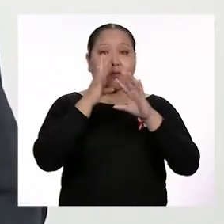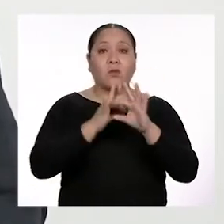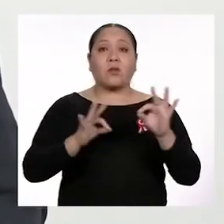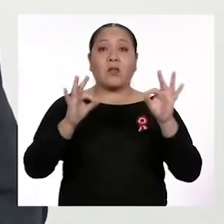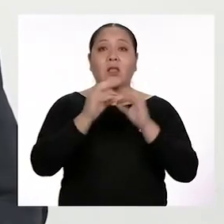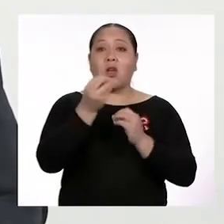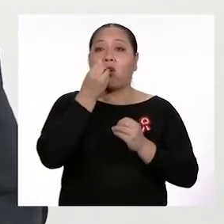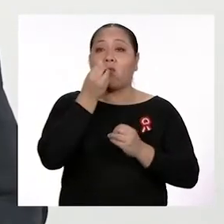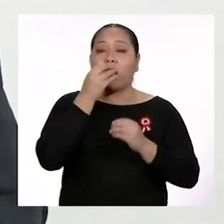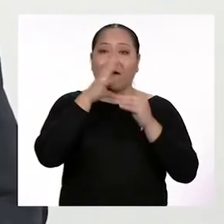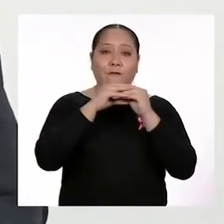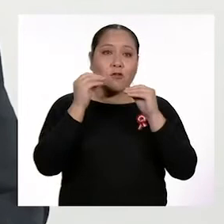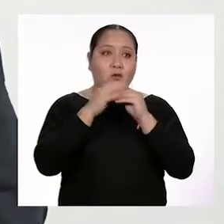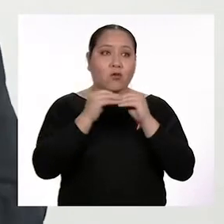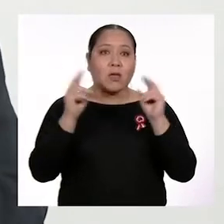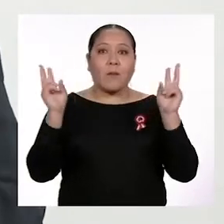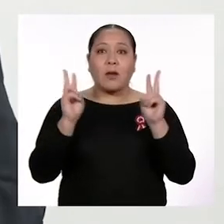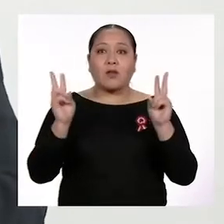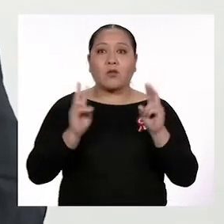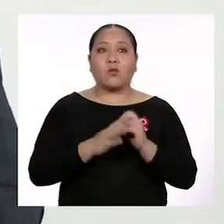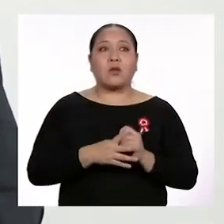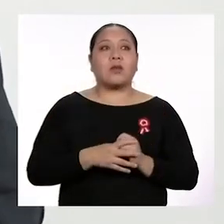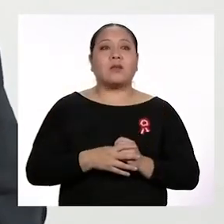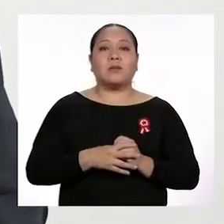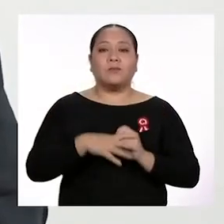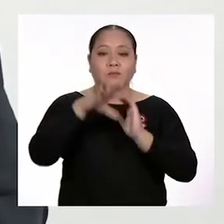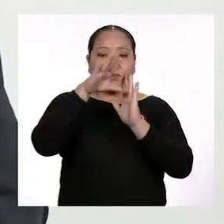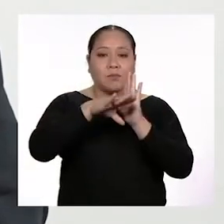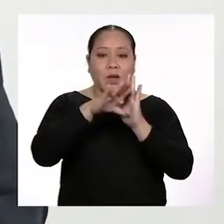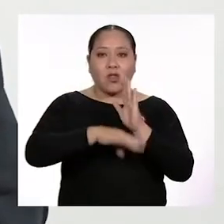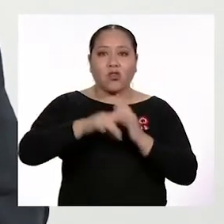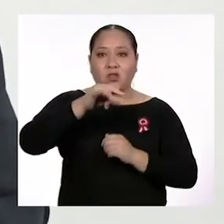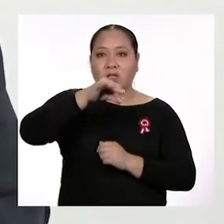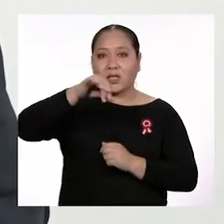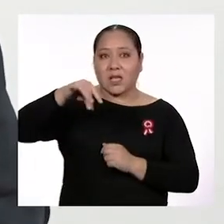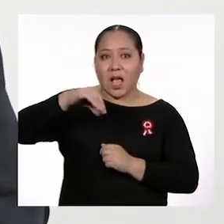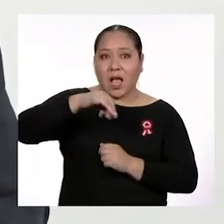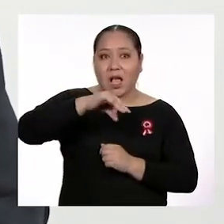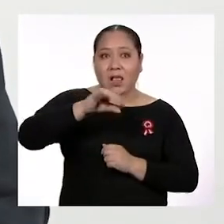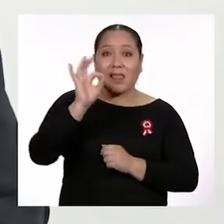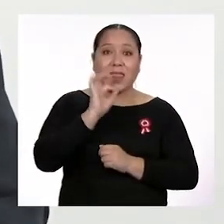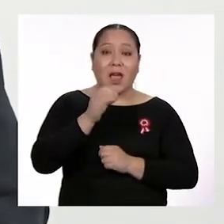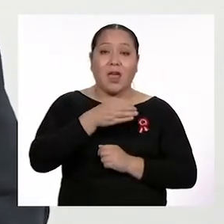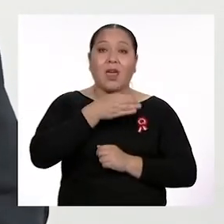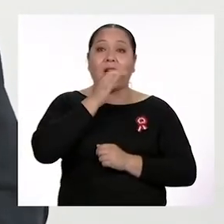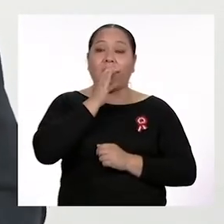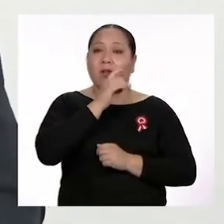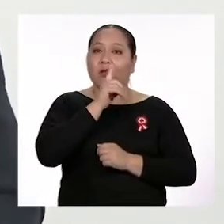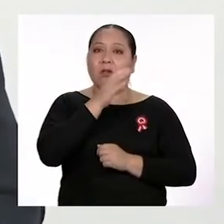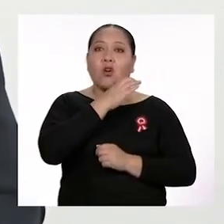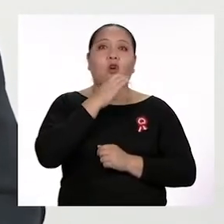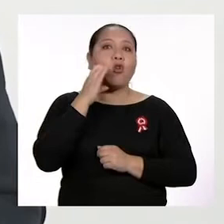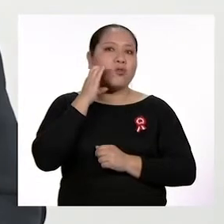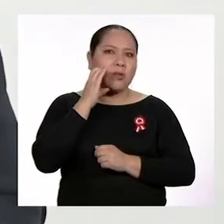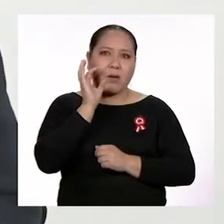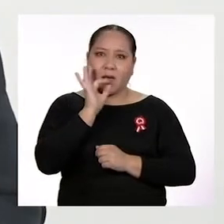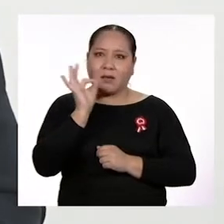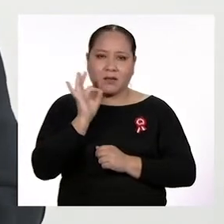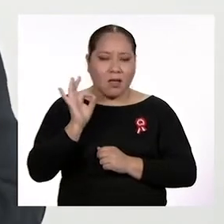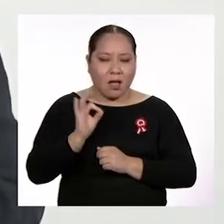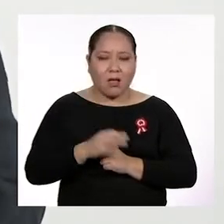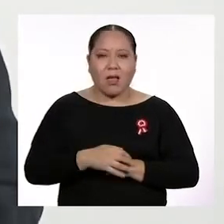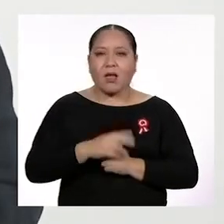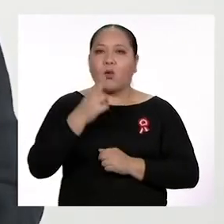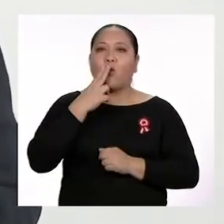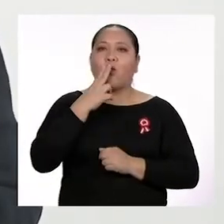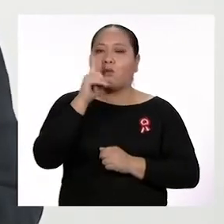comer frutas, verduras, reducir nuestro consumo de sal, nada de alcohol ni cigarro. Y todo eso mezclado